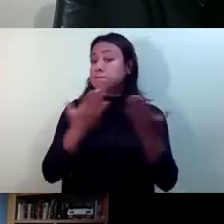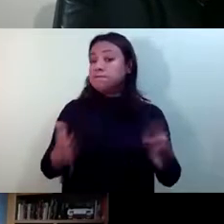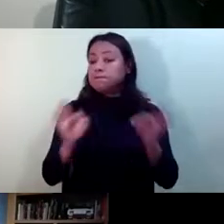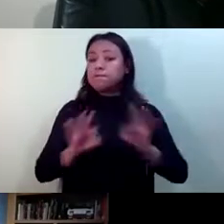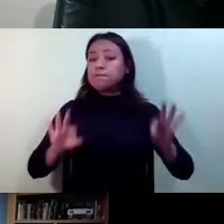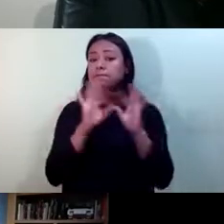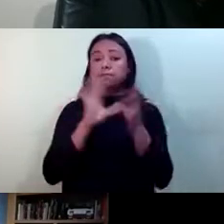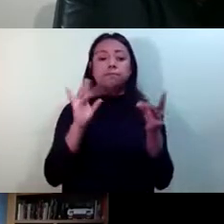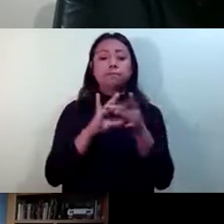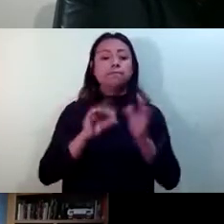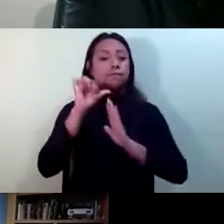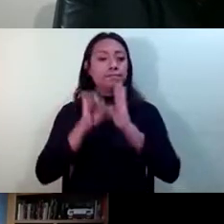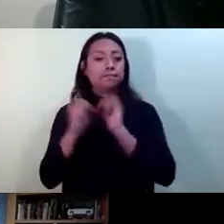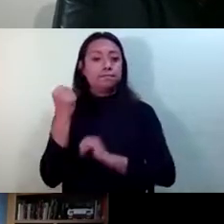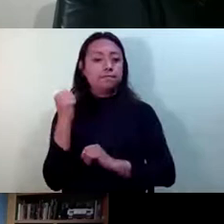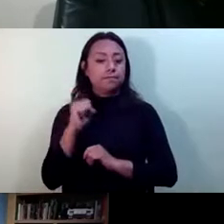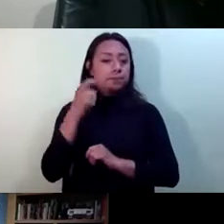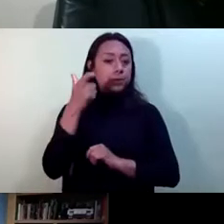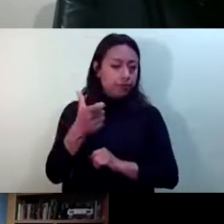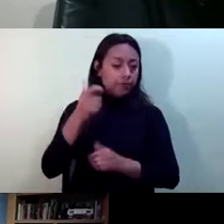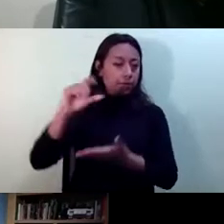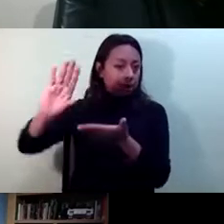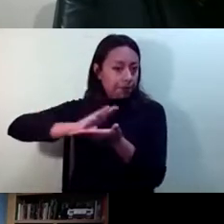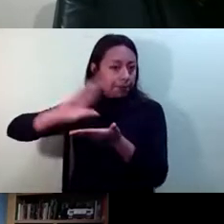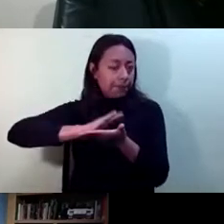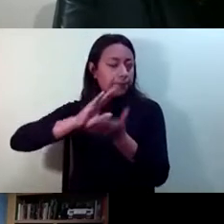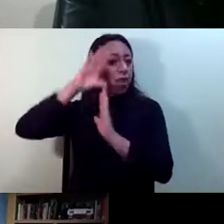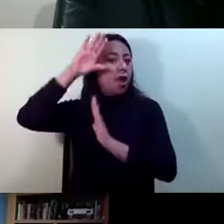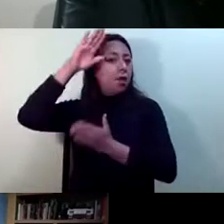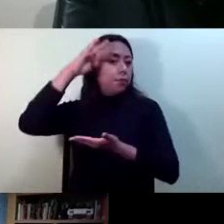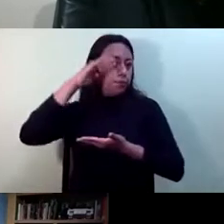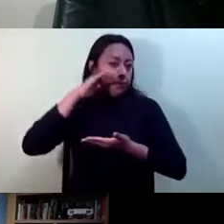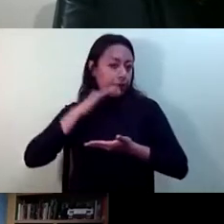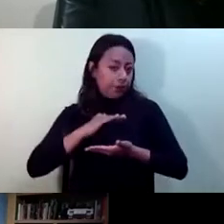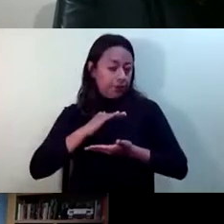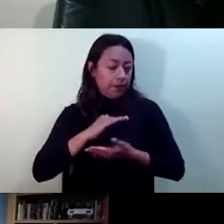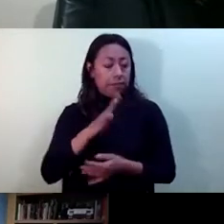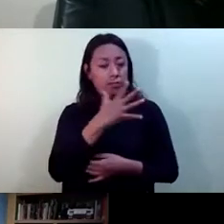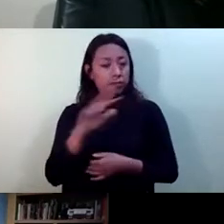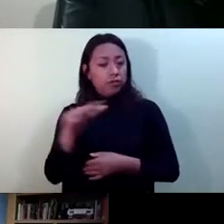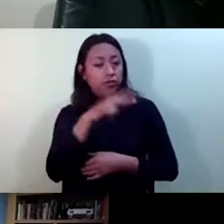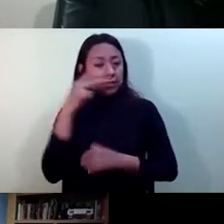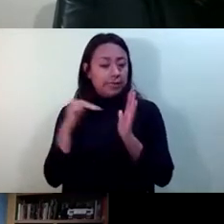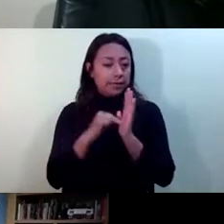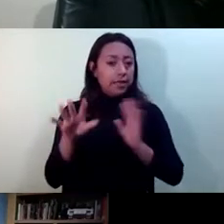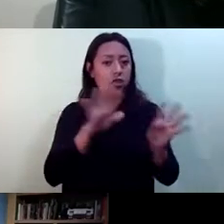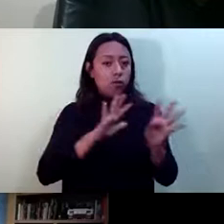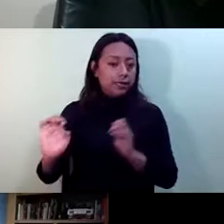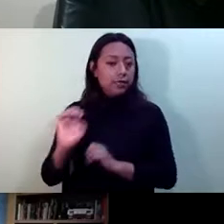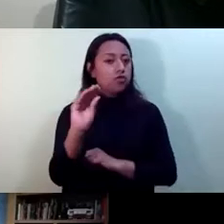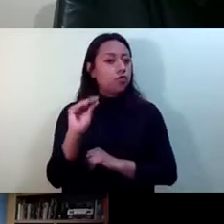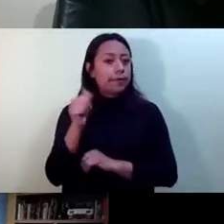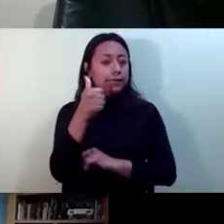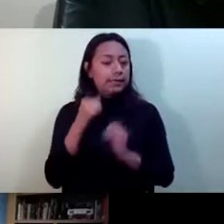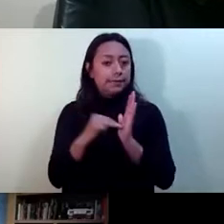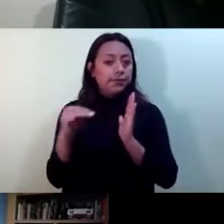el mes de septiembre el presupuesto de egresos de la ciudad había disminuido en más de 13,996 millones de pesos